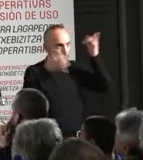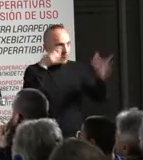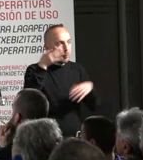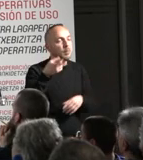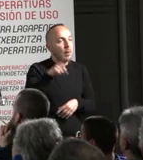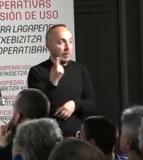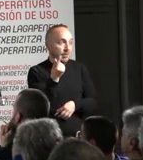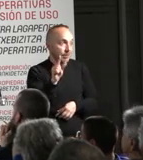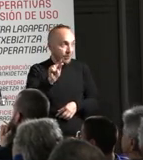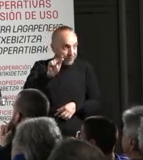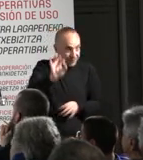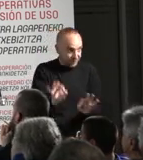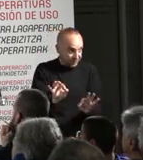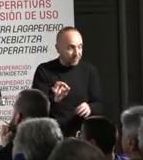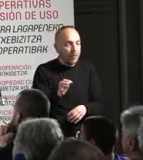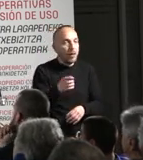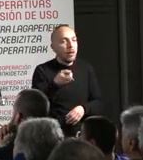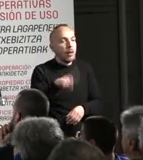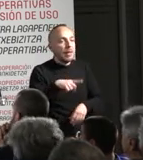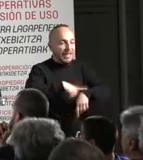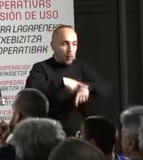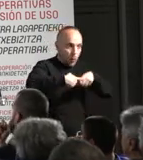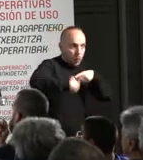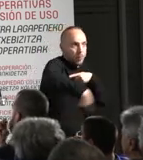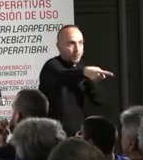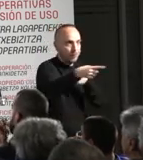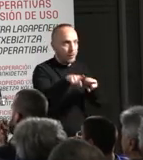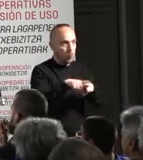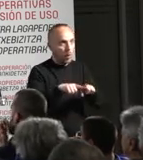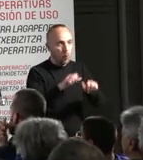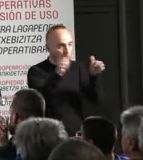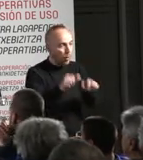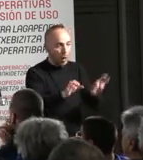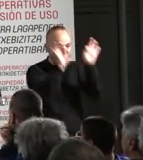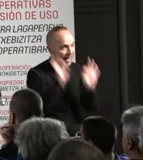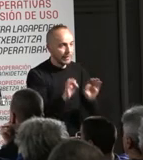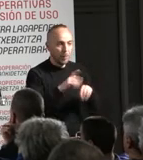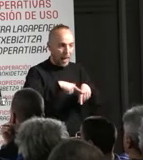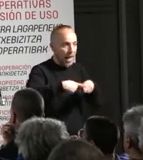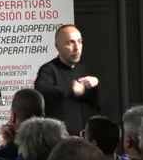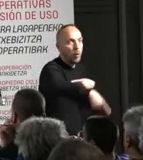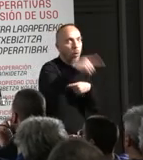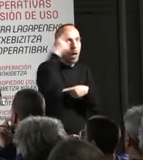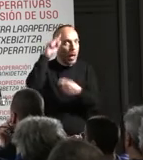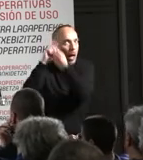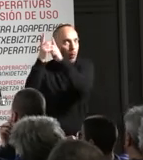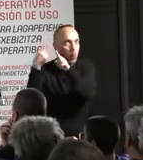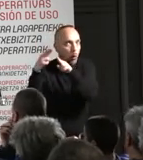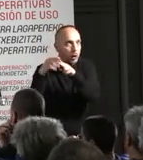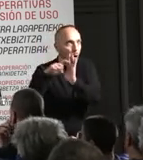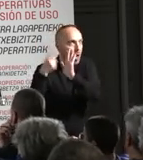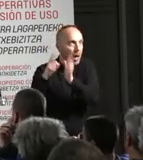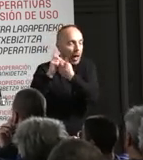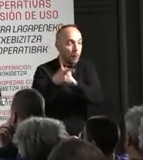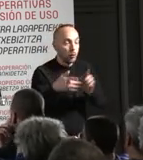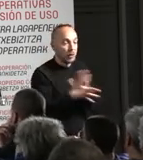el tiempo sean sostenibles. También hay una preocupación de que el modelo sea blindado a largo plazo y no haya cambios políticos o legales que puedan desbaratar